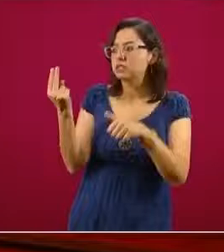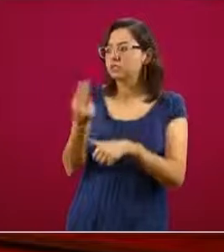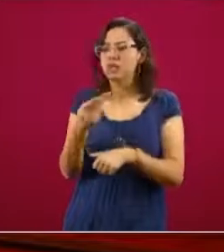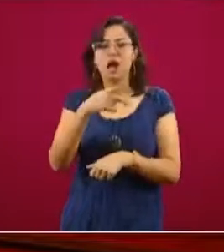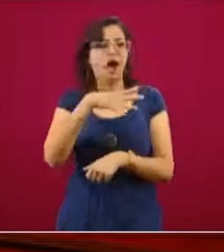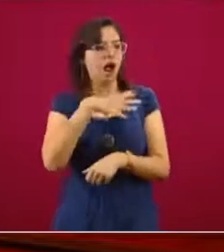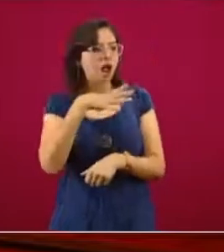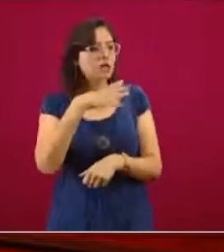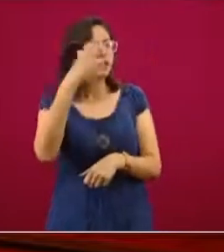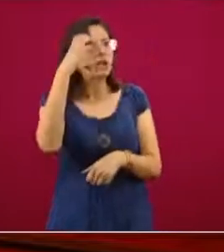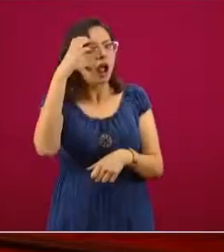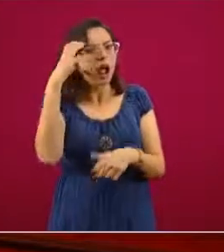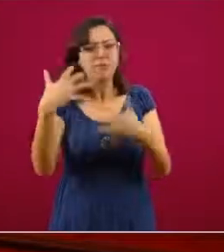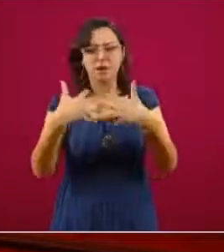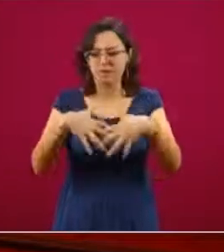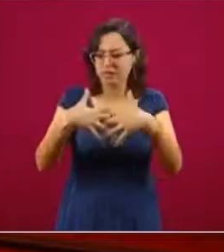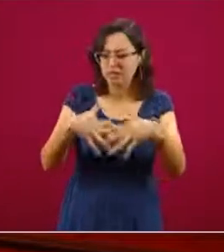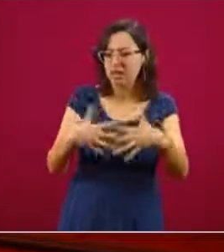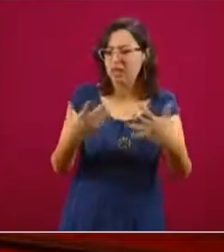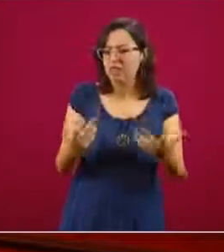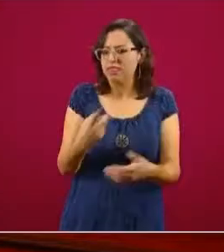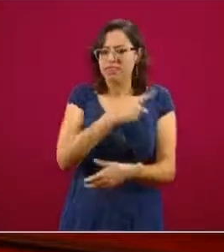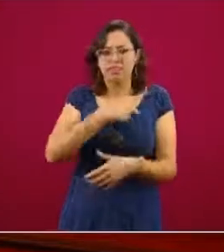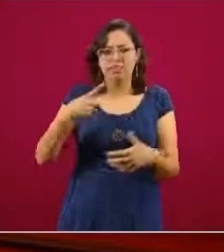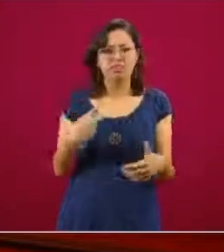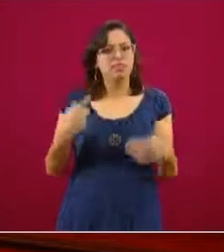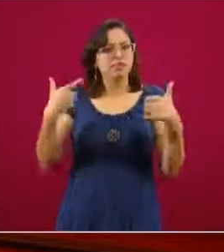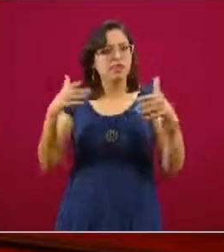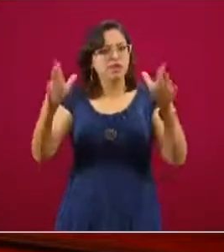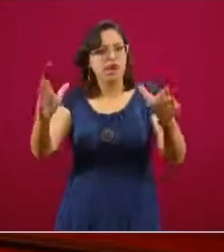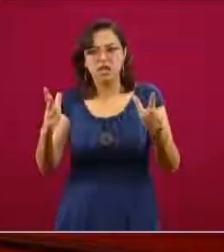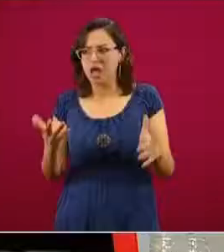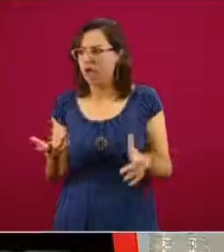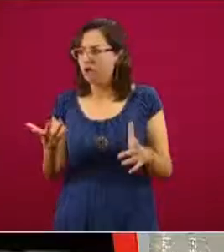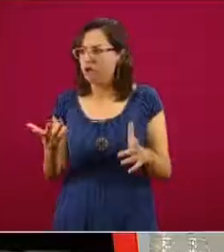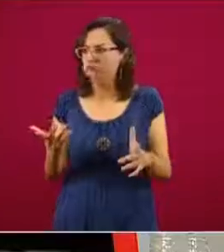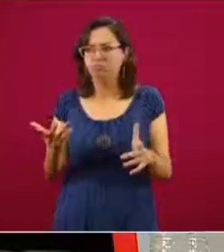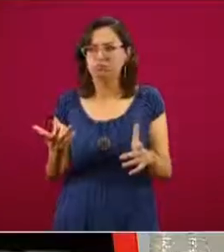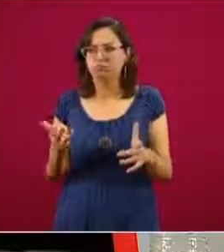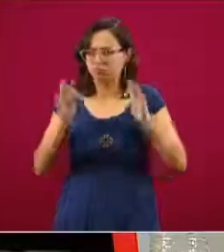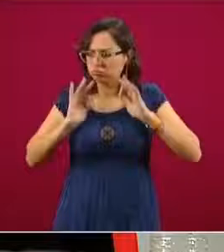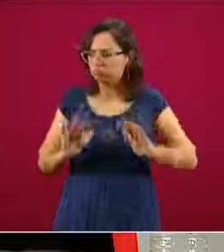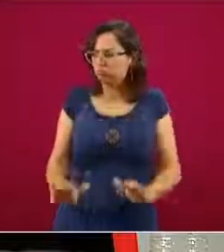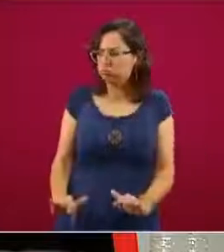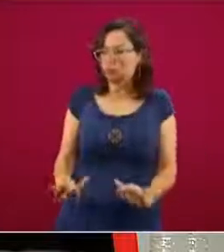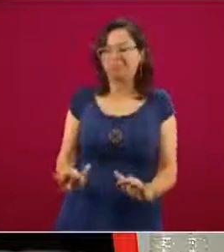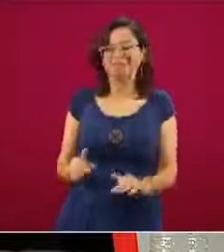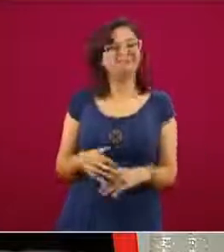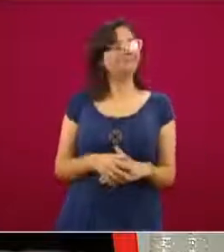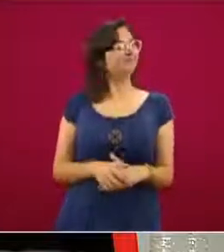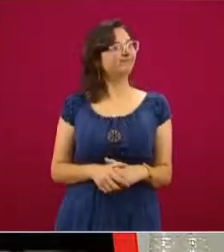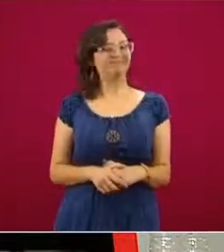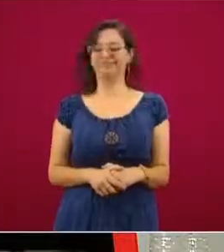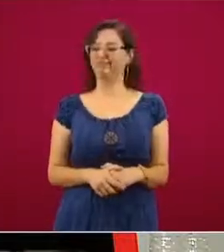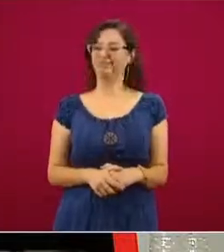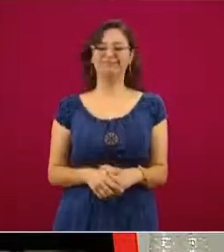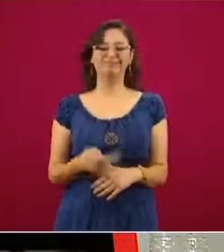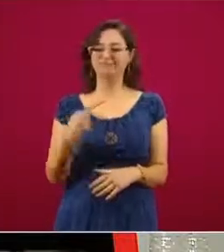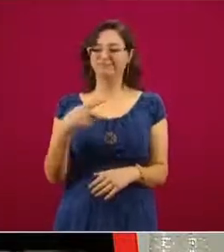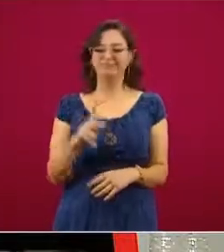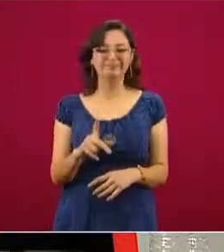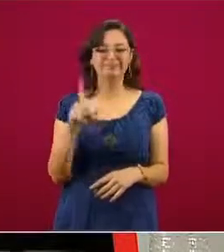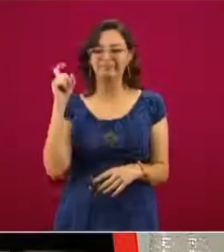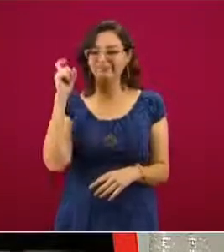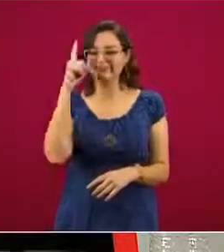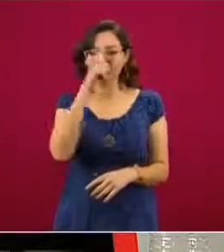tantos ventiladores, pues las cosas deberían de empatar de manera normal. Bueno, eso no es así. Hoy, a partir de lo que